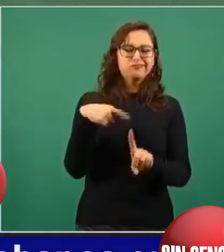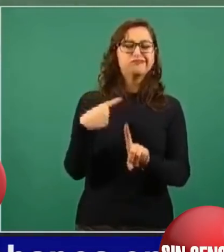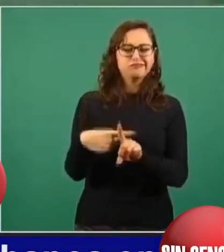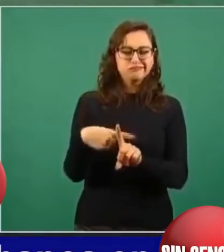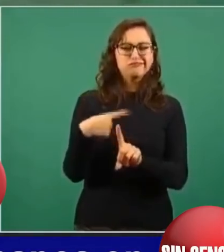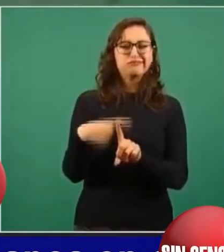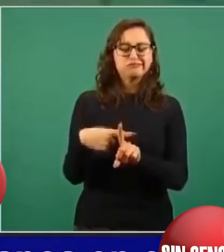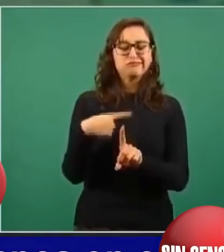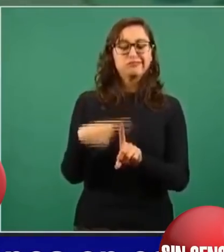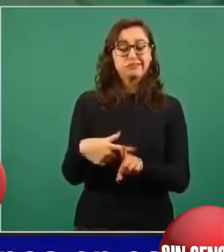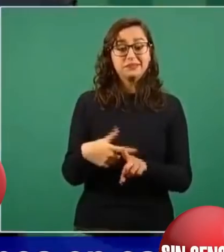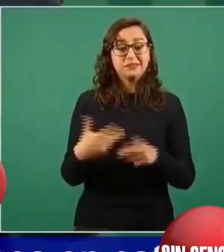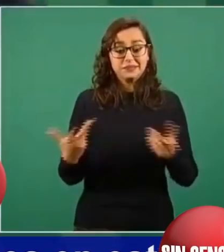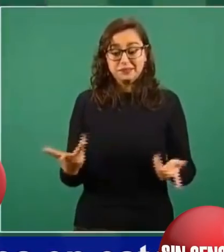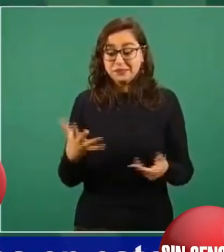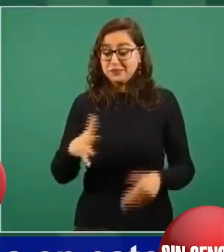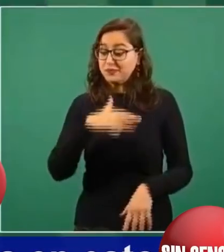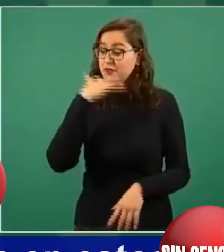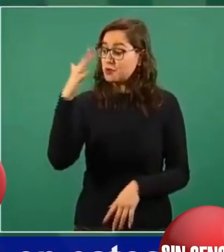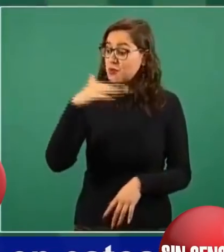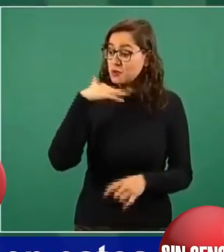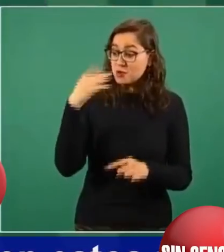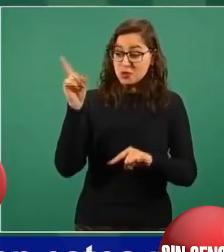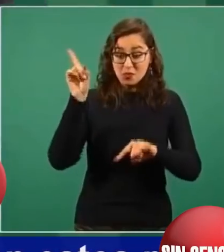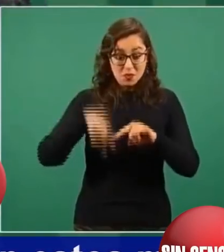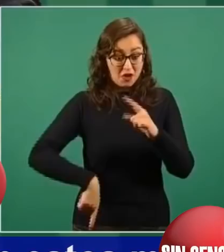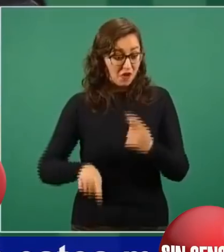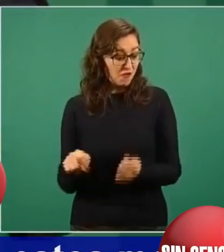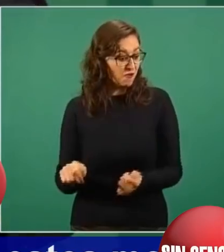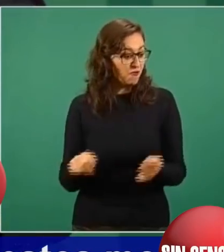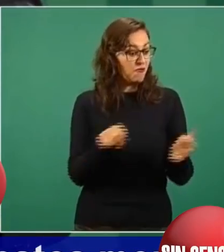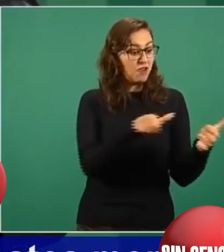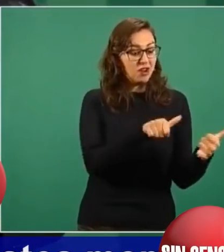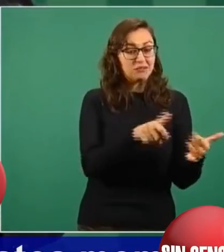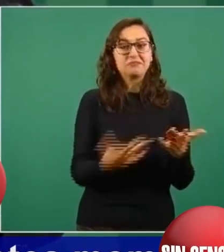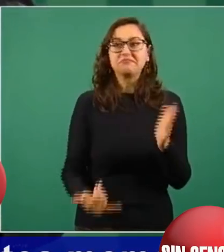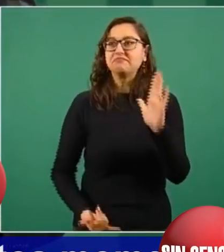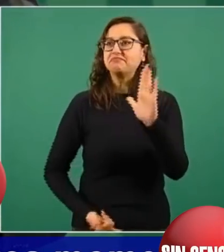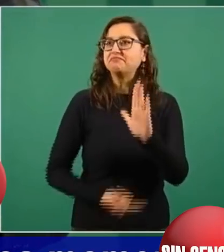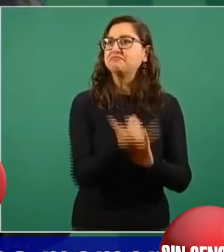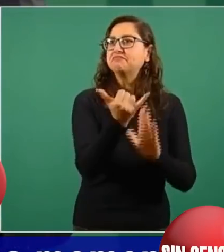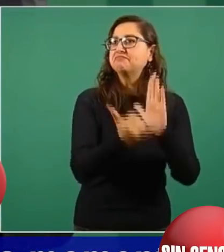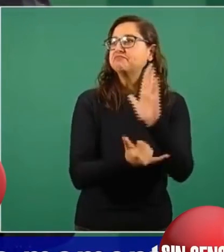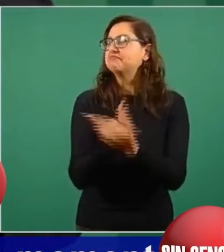porque si no hay corrupción, podemos hacer estas obras